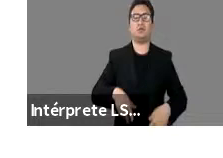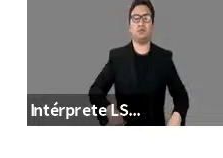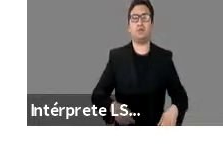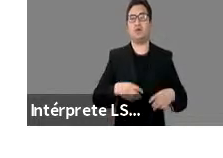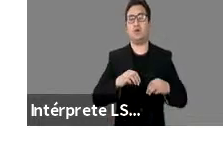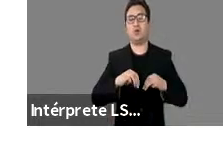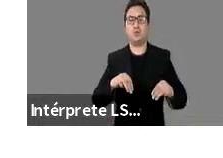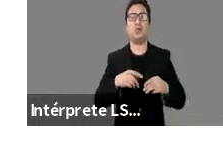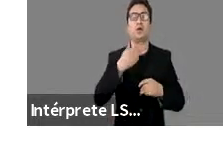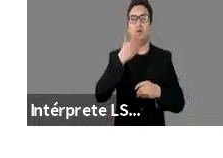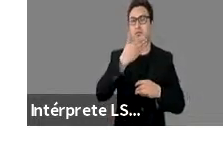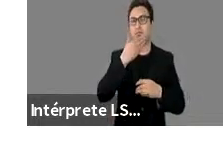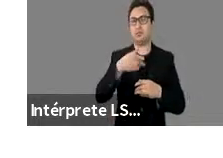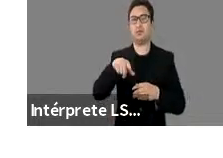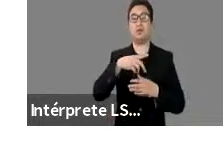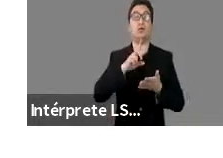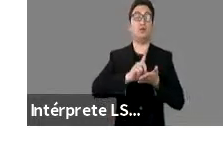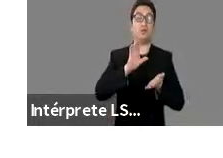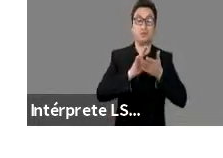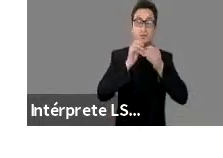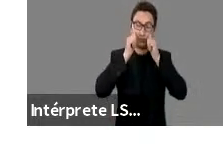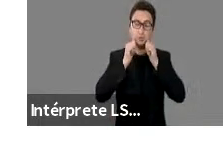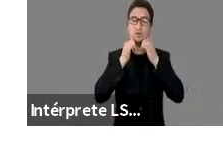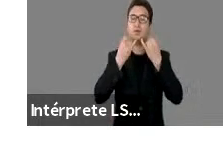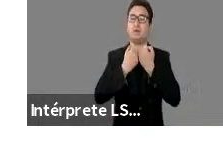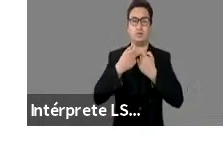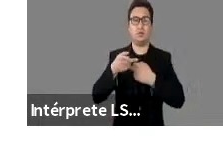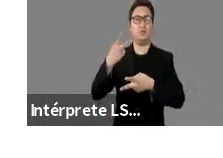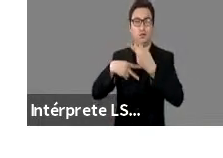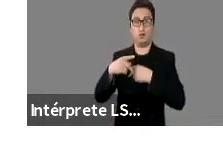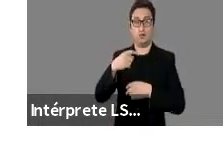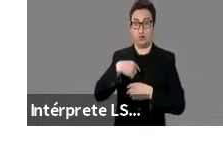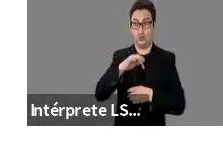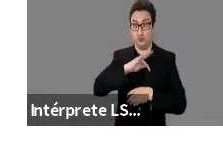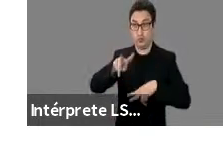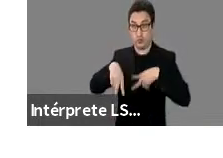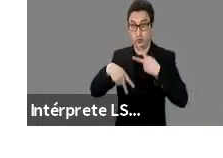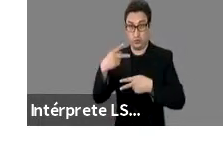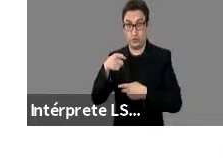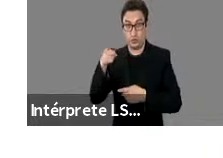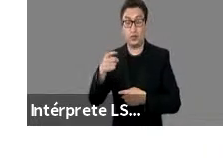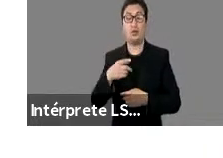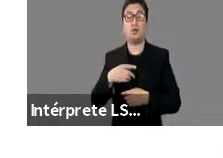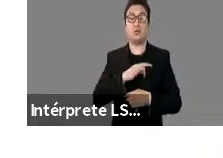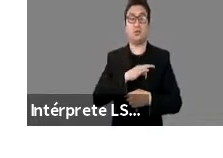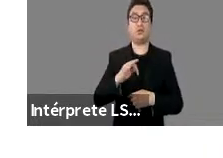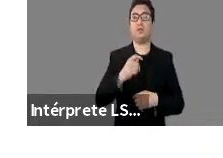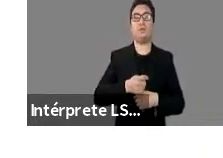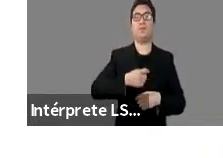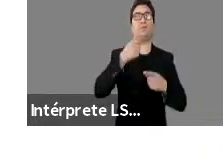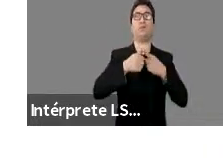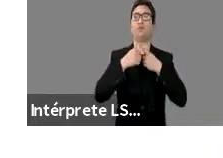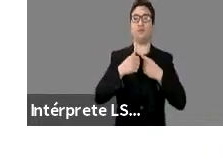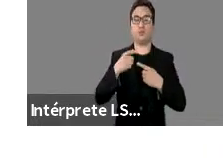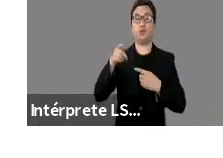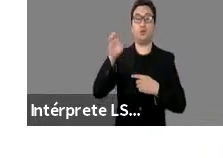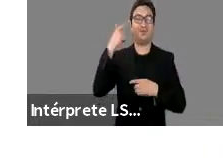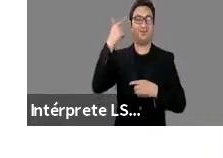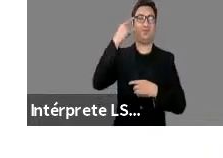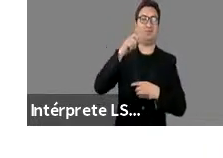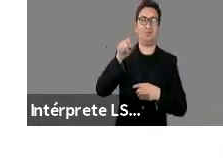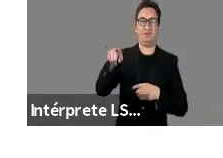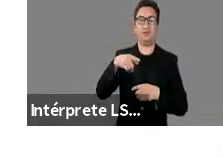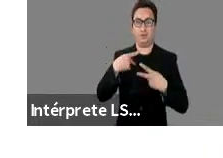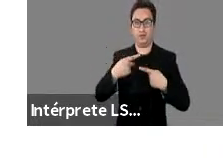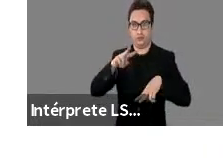discapacidad visual, vino esta persona y yo le dije que yo iba a su juzgado, el primer tema que estamos hablando de la que recibió el disparo, yo le dije, yo voy a su casa a